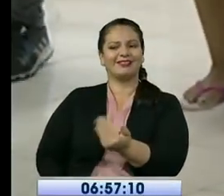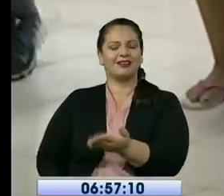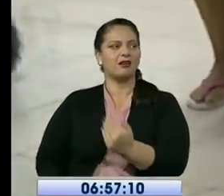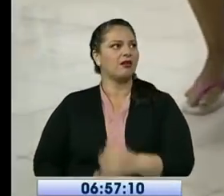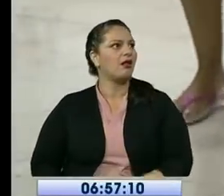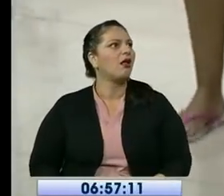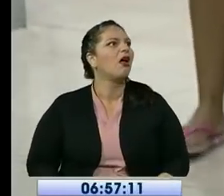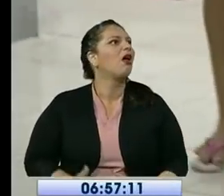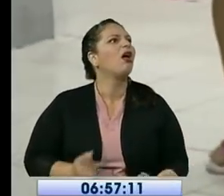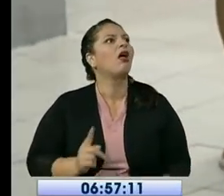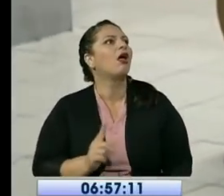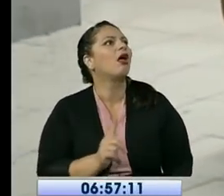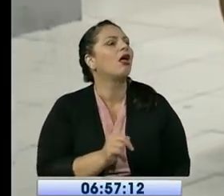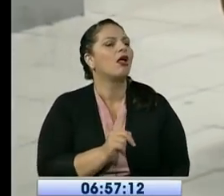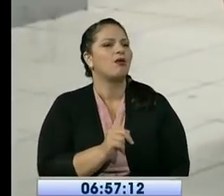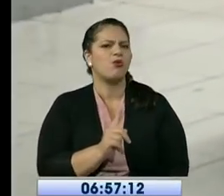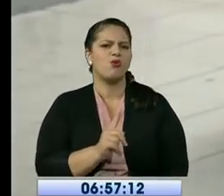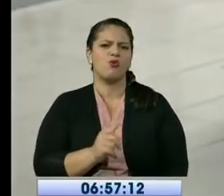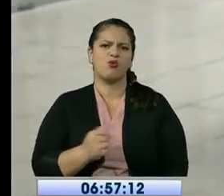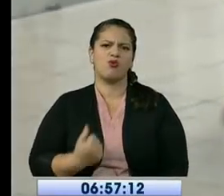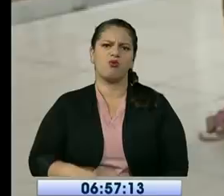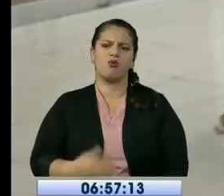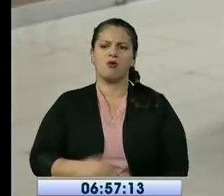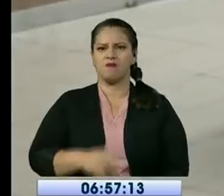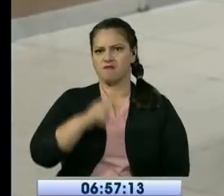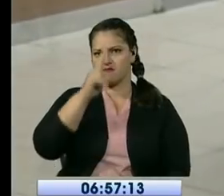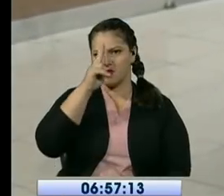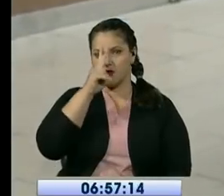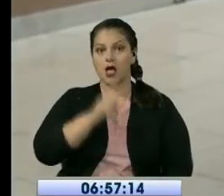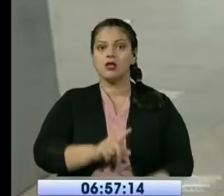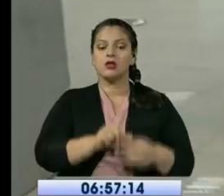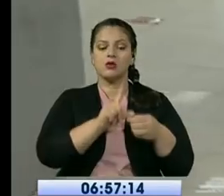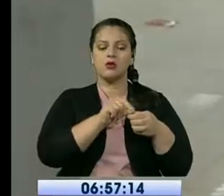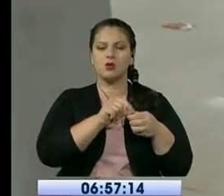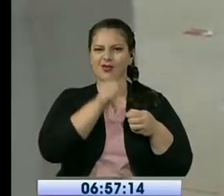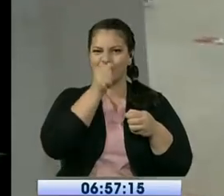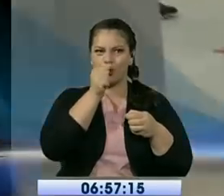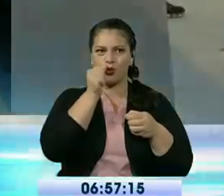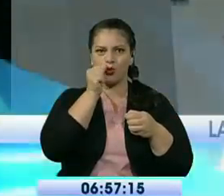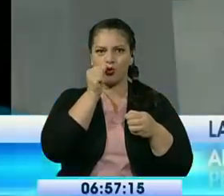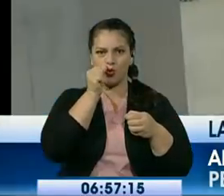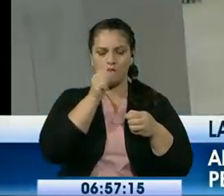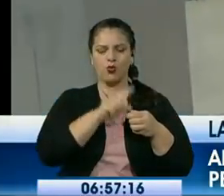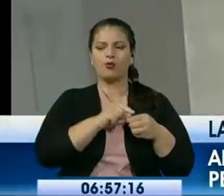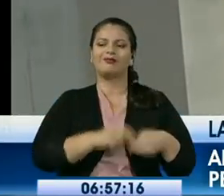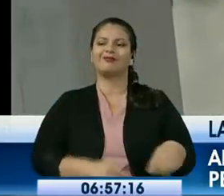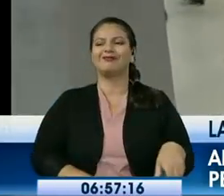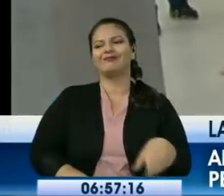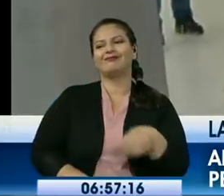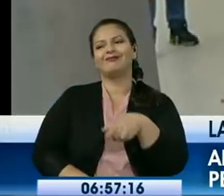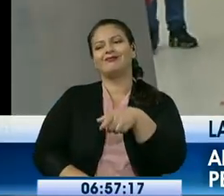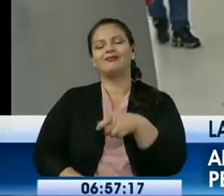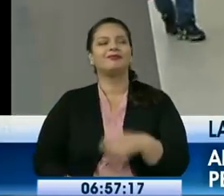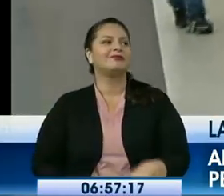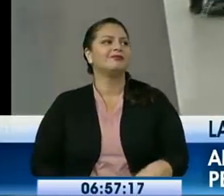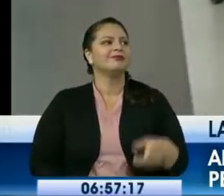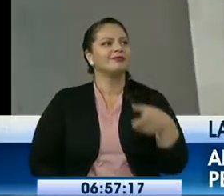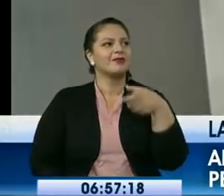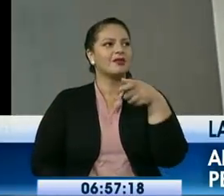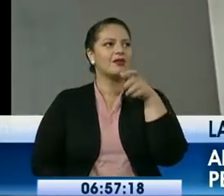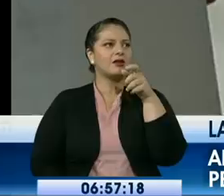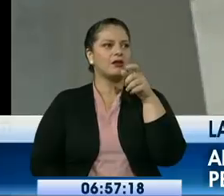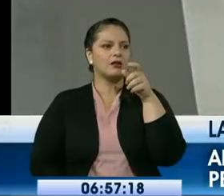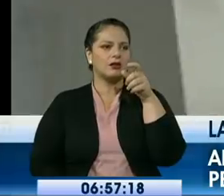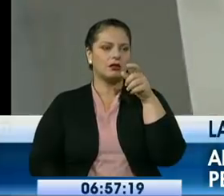Con una herida en su pie izquierdo y algo contrariado, el afectado acudió a la unidad de flagrancia de la